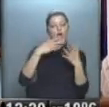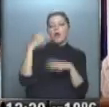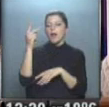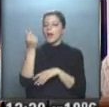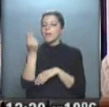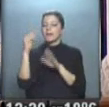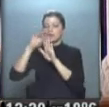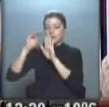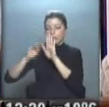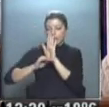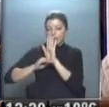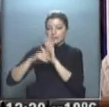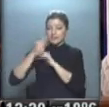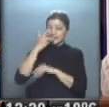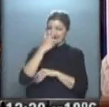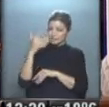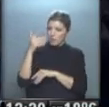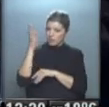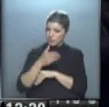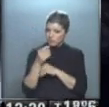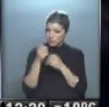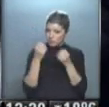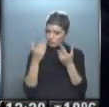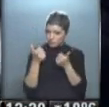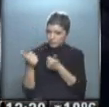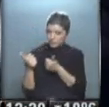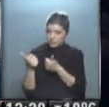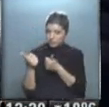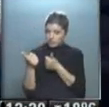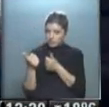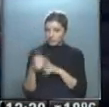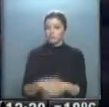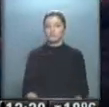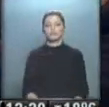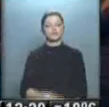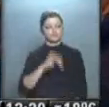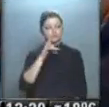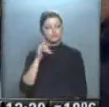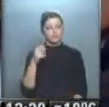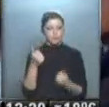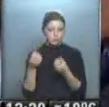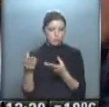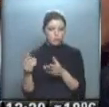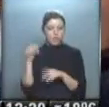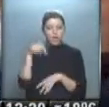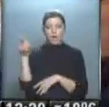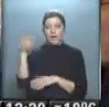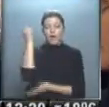¿Es suficiente el 35%? Sí, es suficiente. La pregunta la va a contestar el economista. Solo